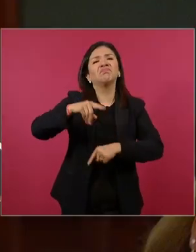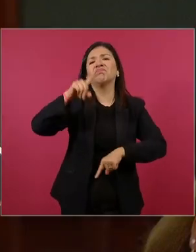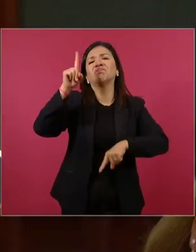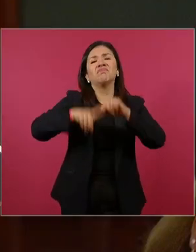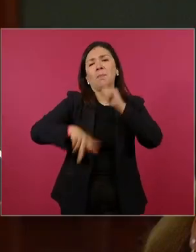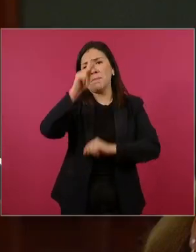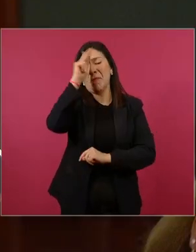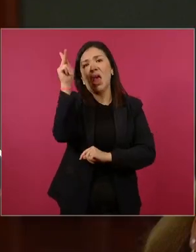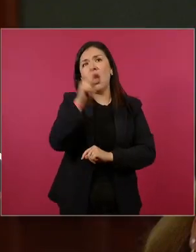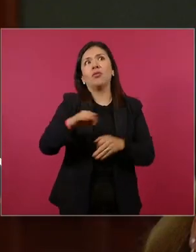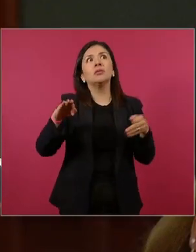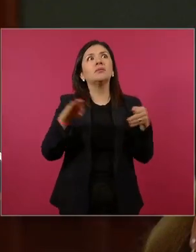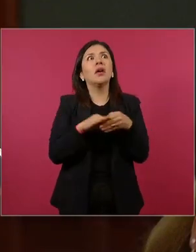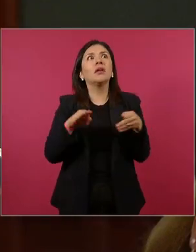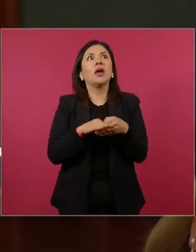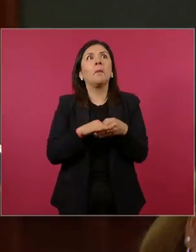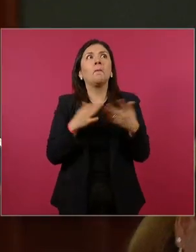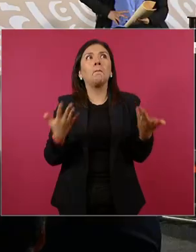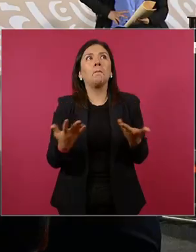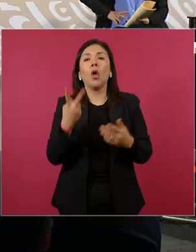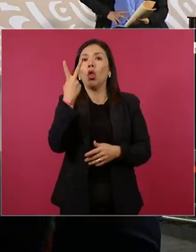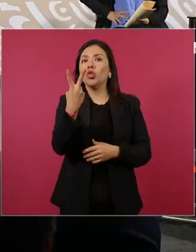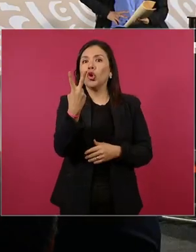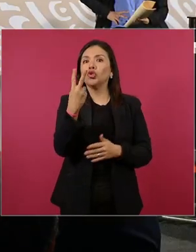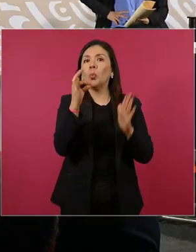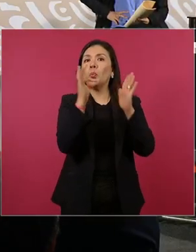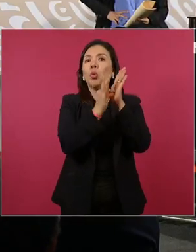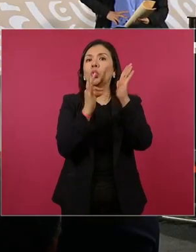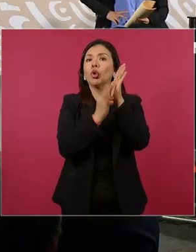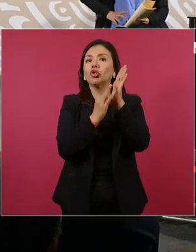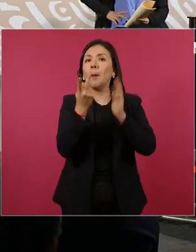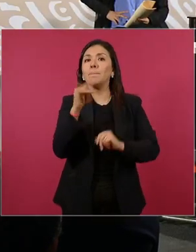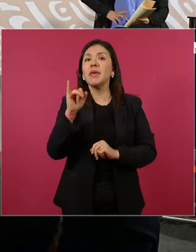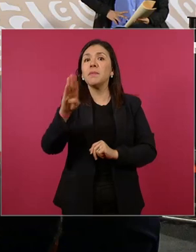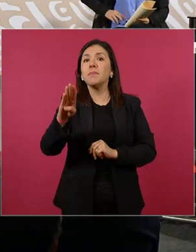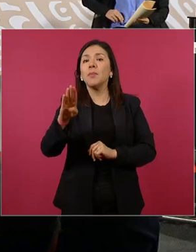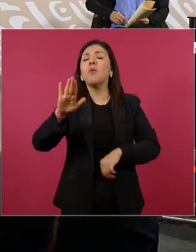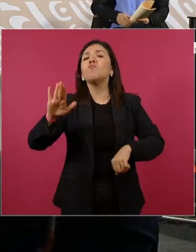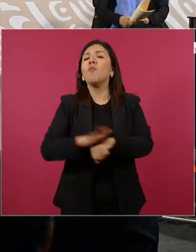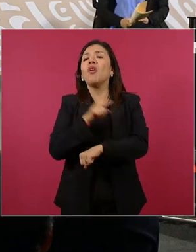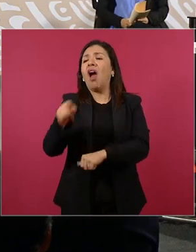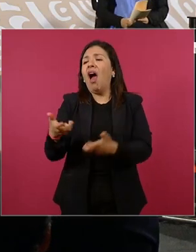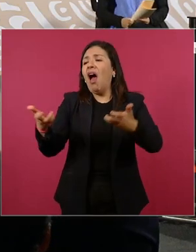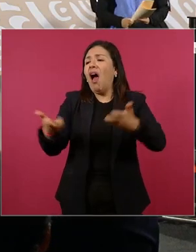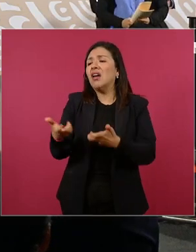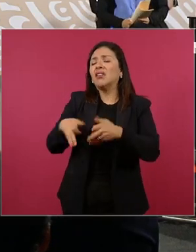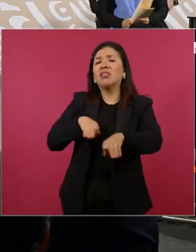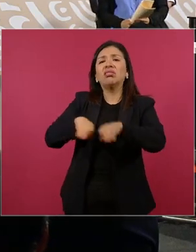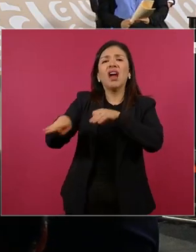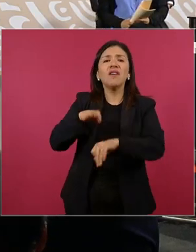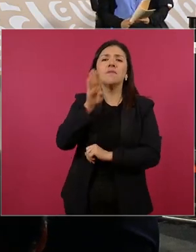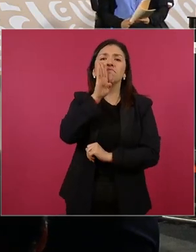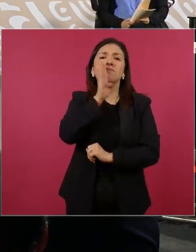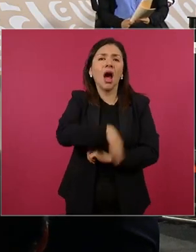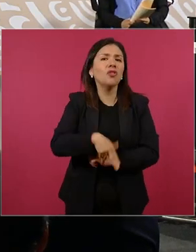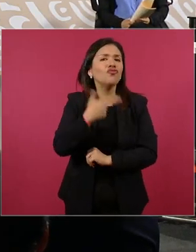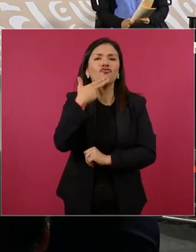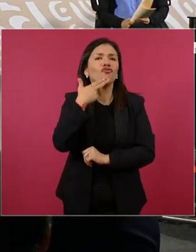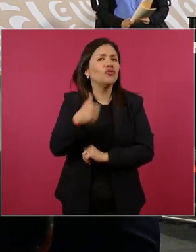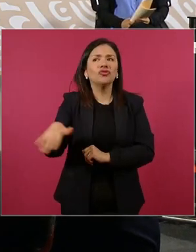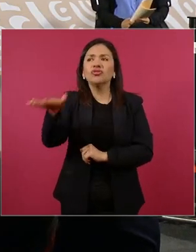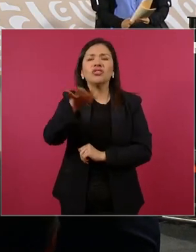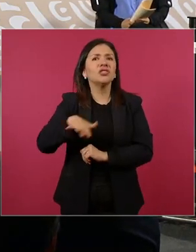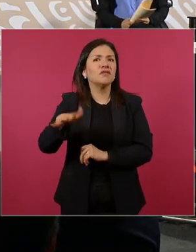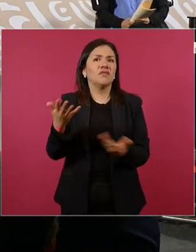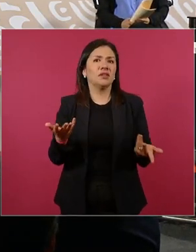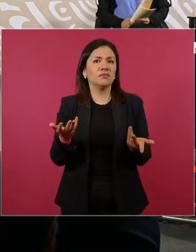2 puntos del PIB a la economía por la ineficiencia del Poder